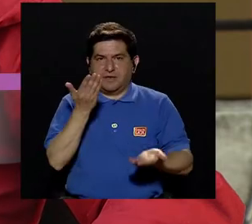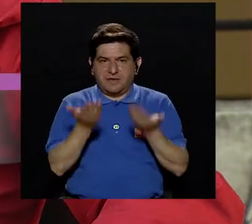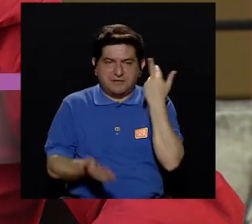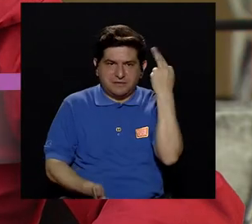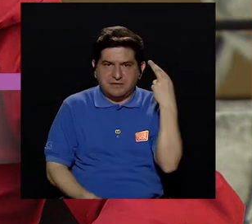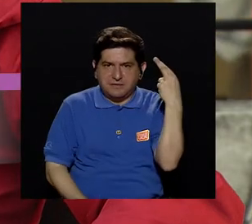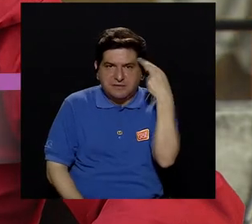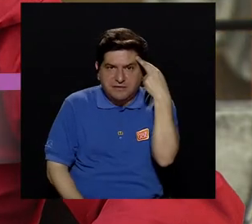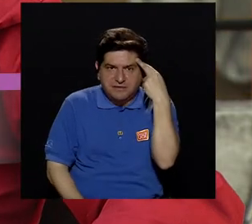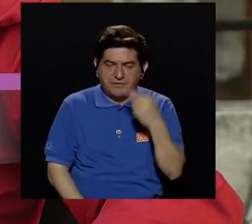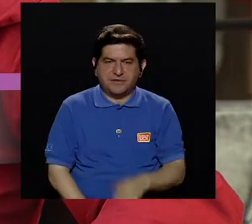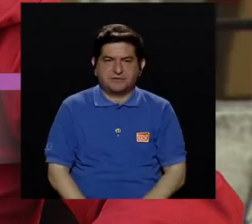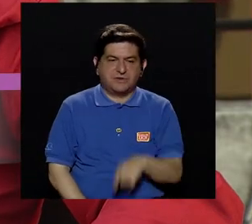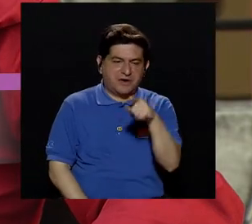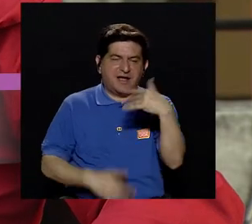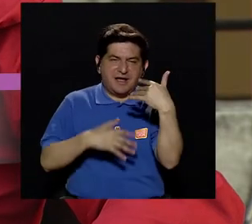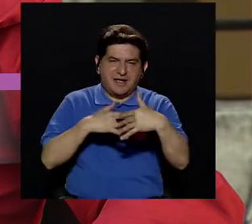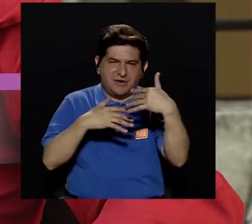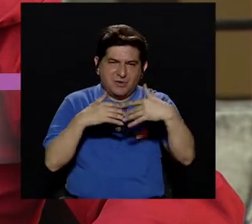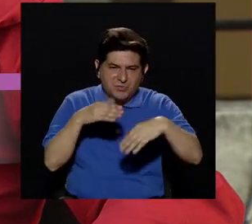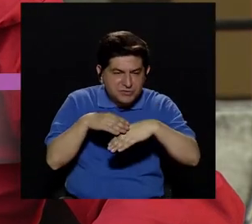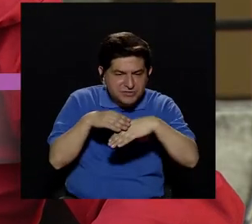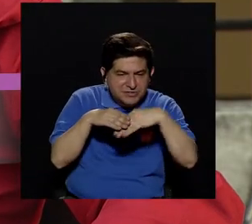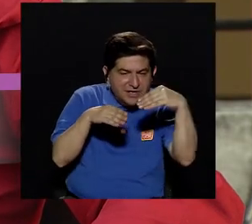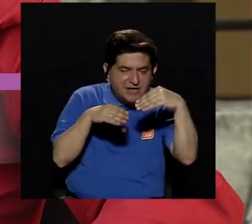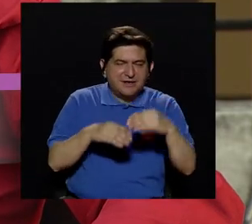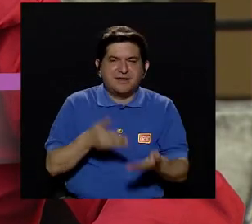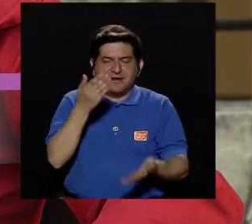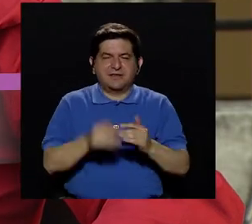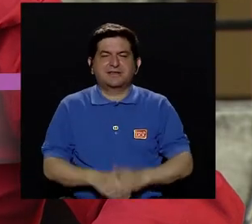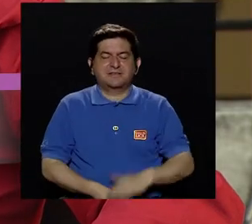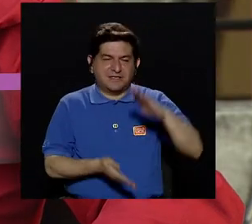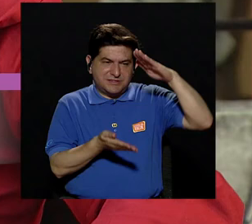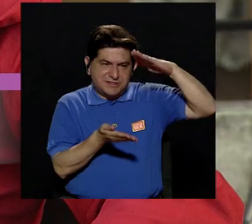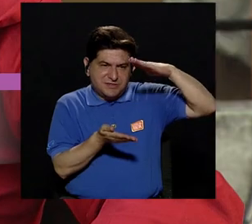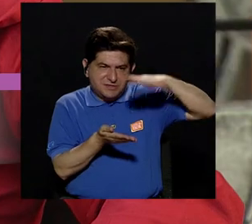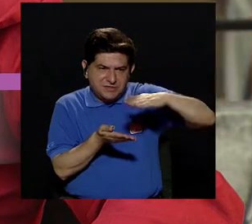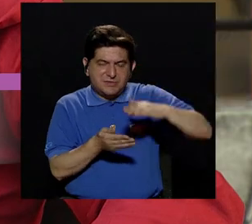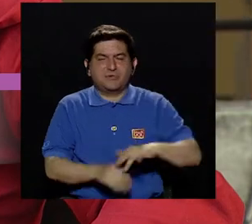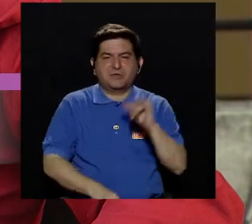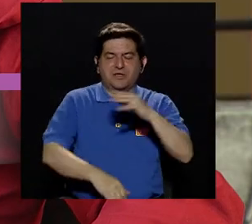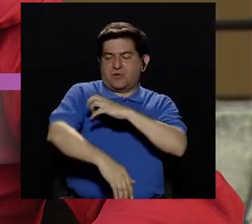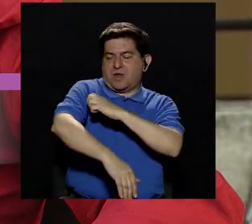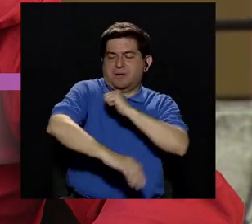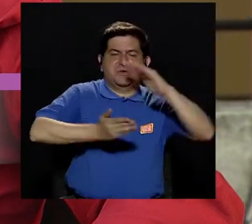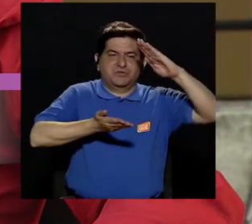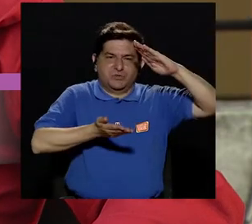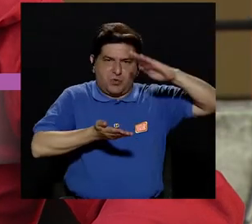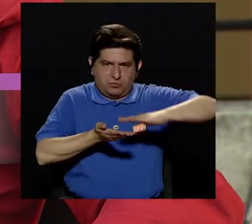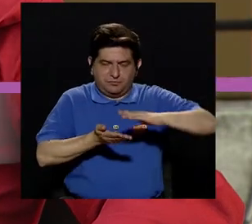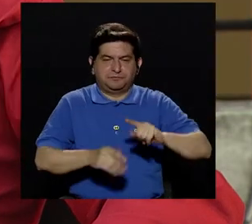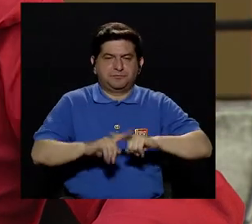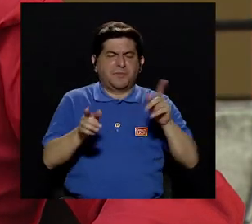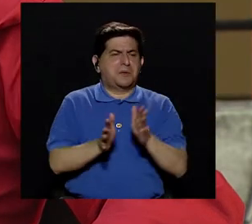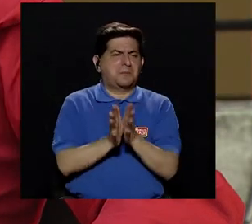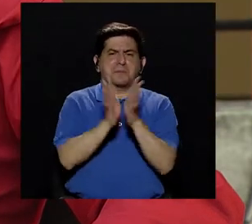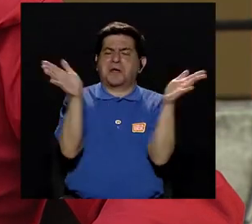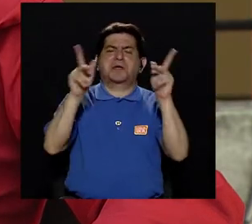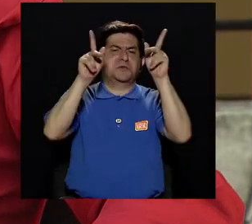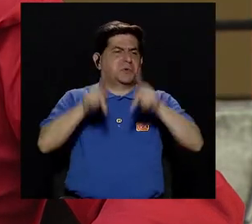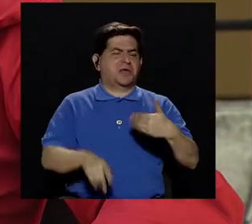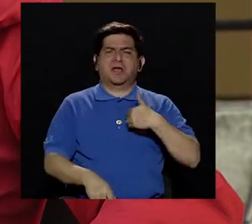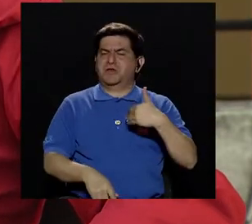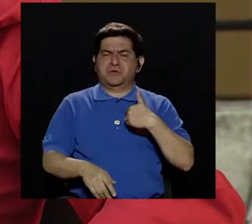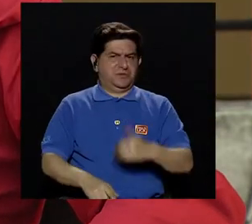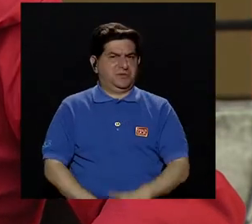es porque, como le sacamos ese poquito de sangre, entonces baja un poquito el volumen y se baja un poquito la presión. Pero la gran mayoría de